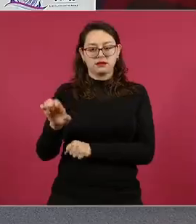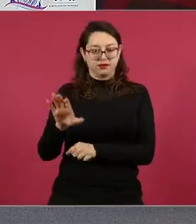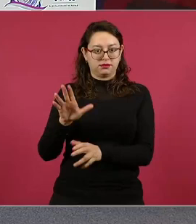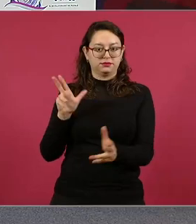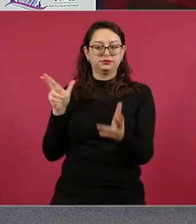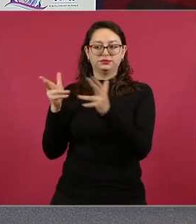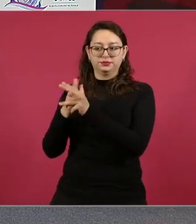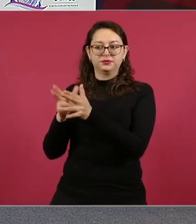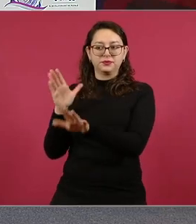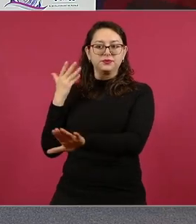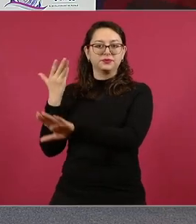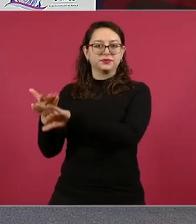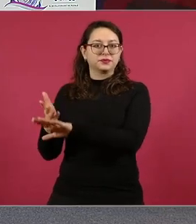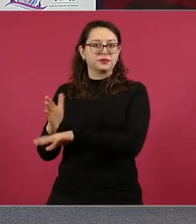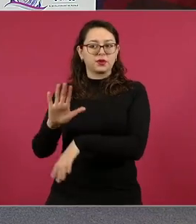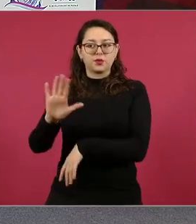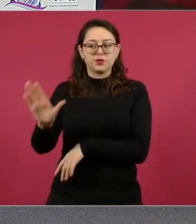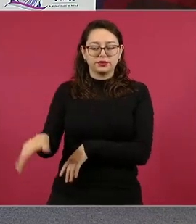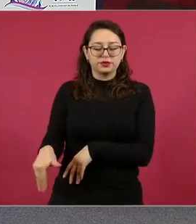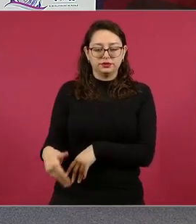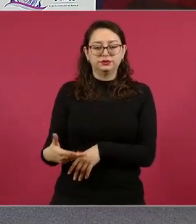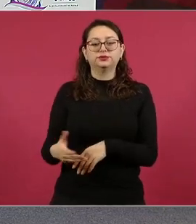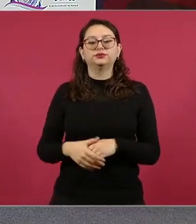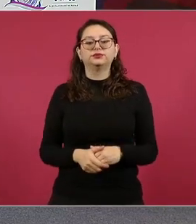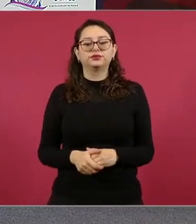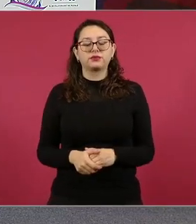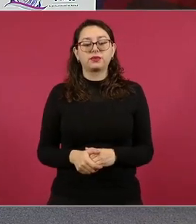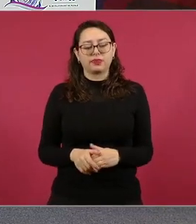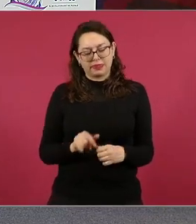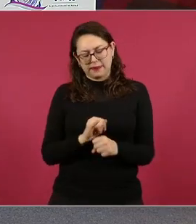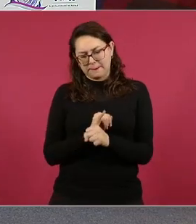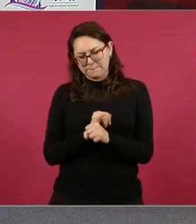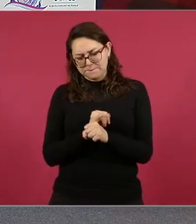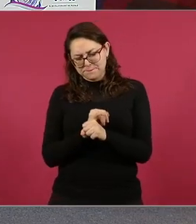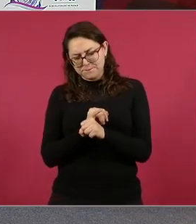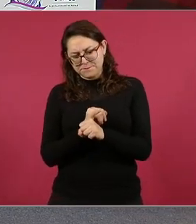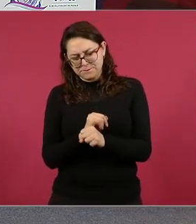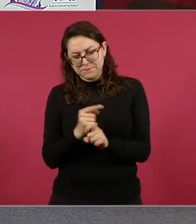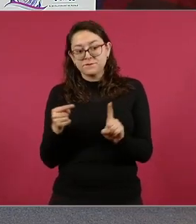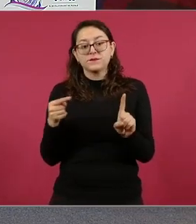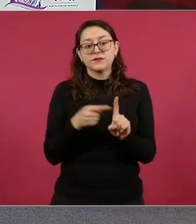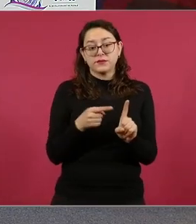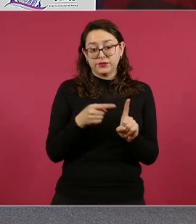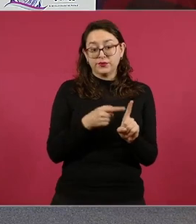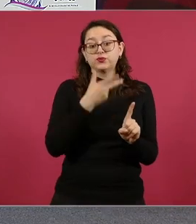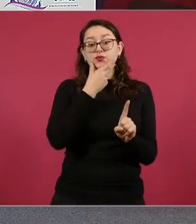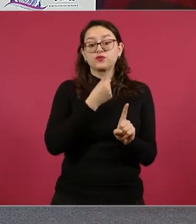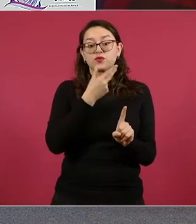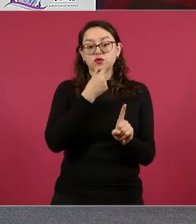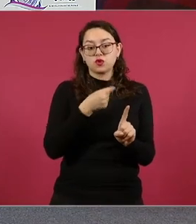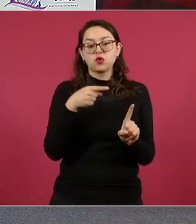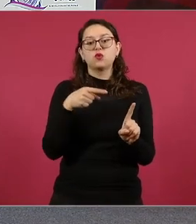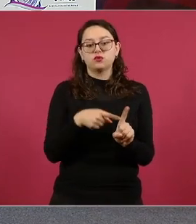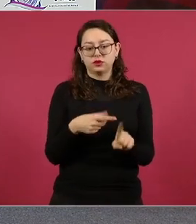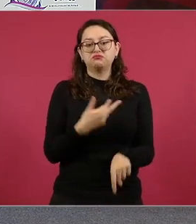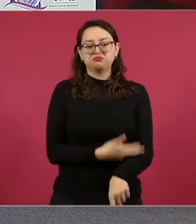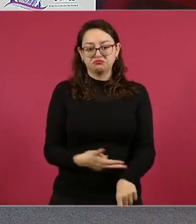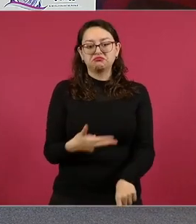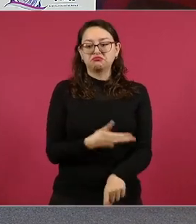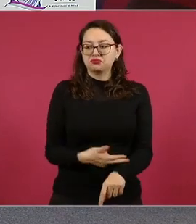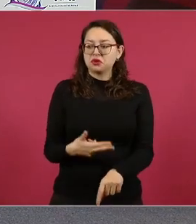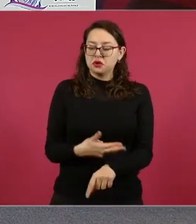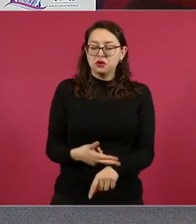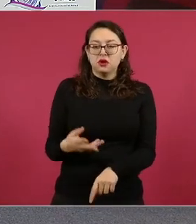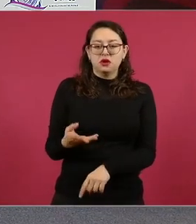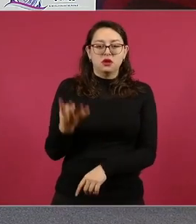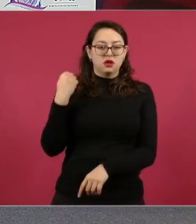en Culiacán, Sinaloa. De acuerdo con las investigaciones, el hoy detenido habría participado en ese homicidio el 4